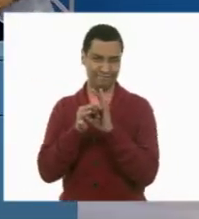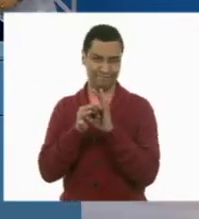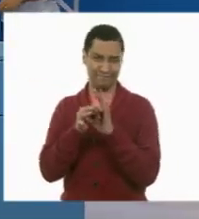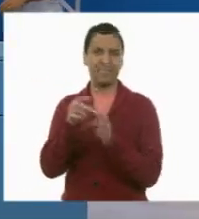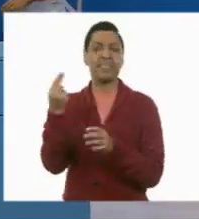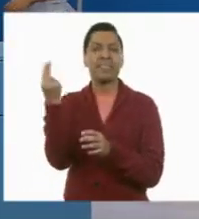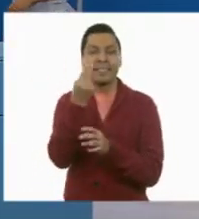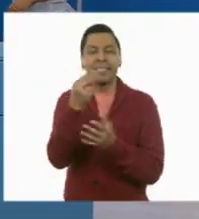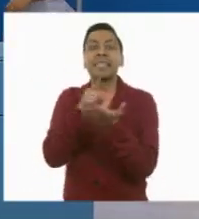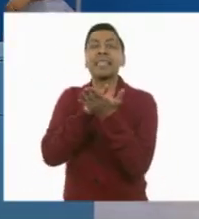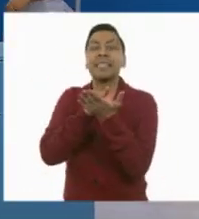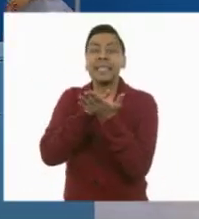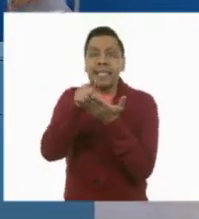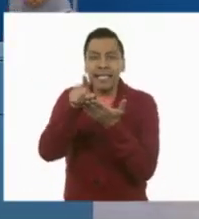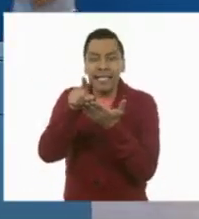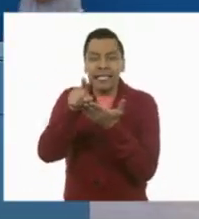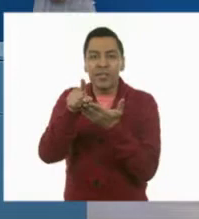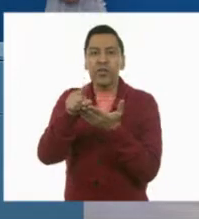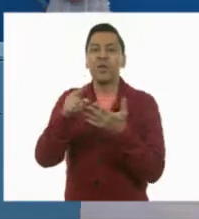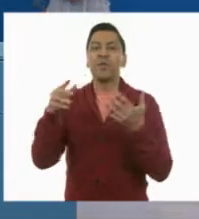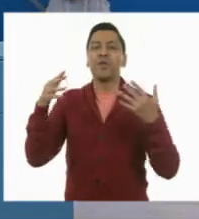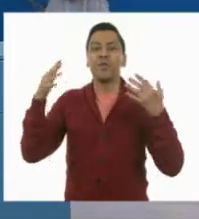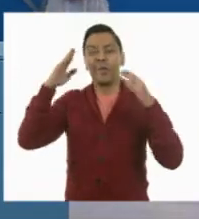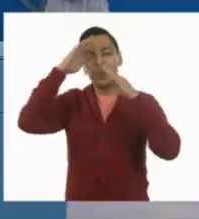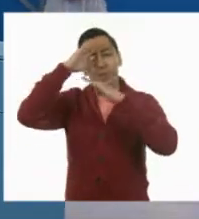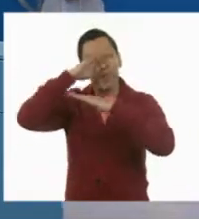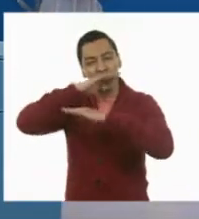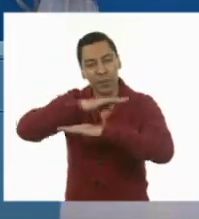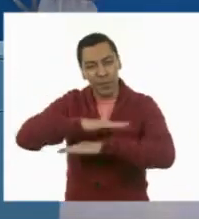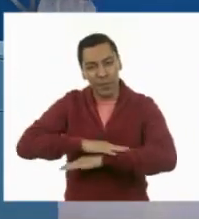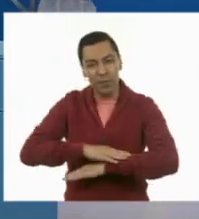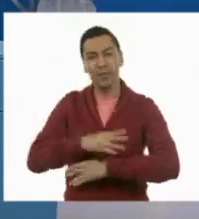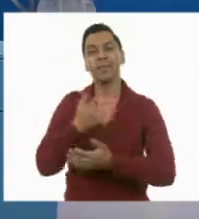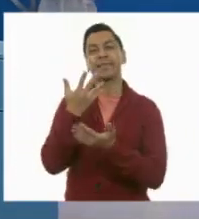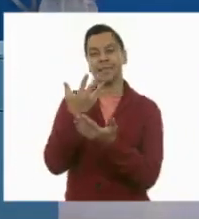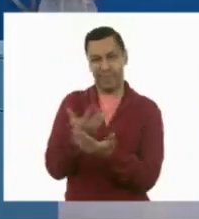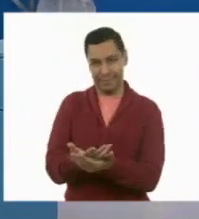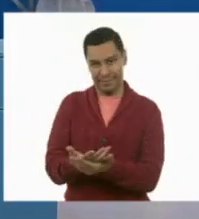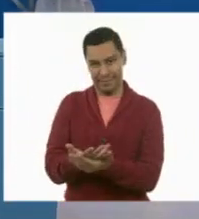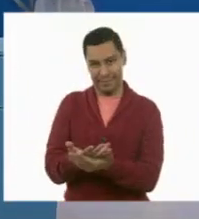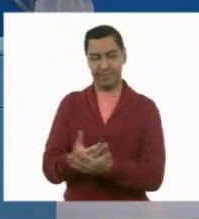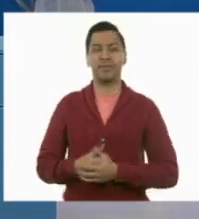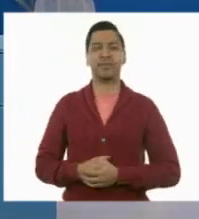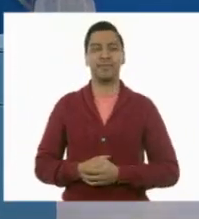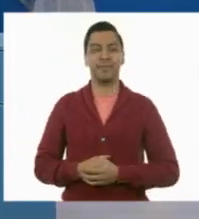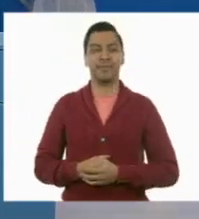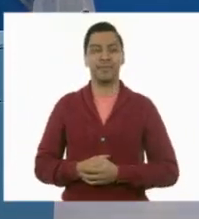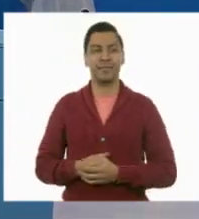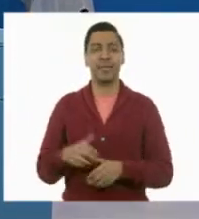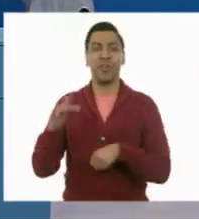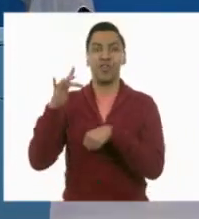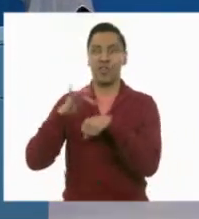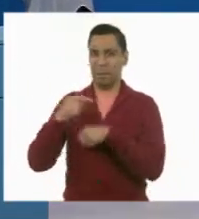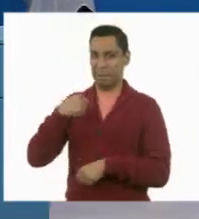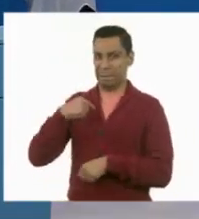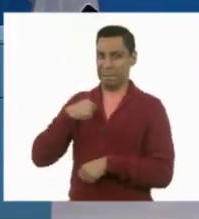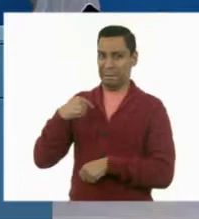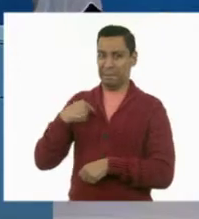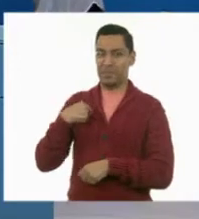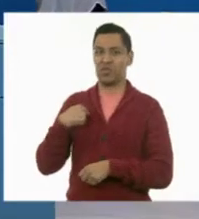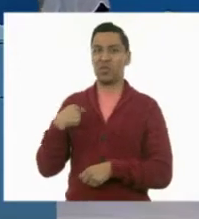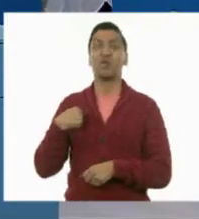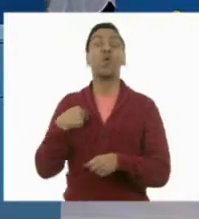derecho al esparcimiento y al descanso. Muy bien, exactamente. Sí. Ahora me toca a mí. ¿Qué dicen ustedes? ¿Cuál